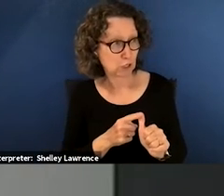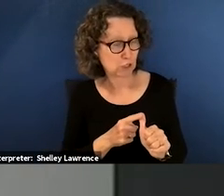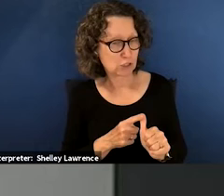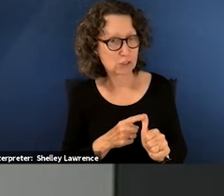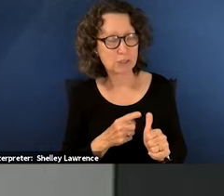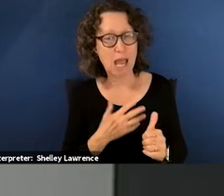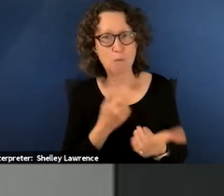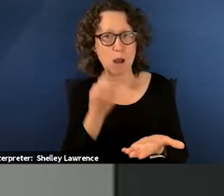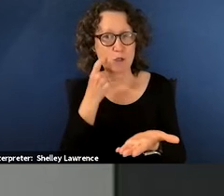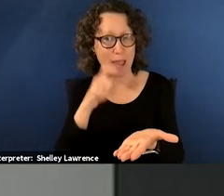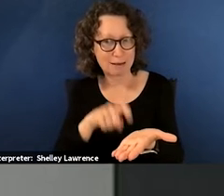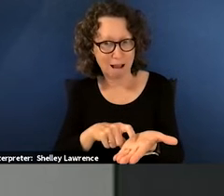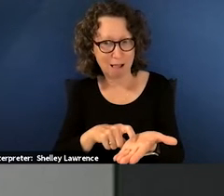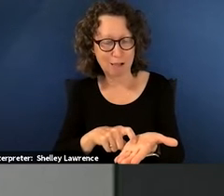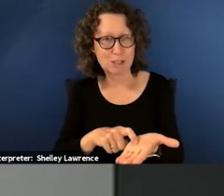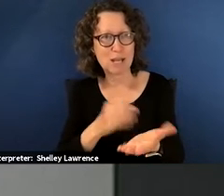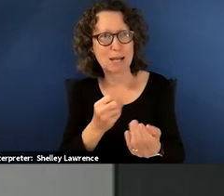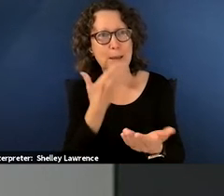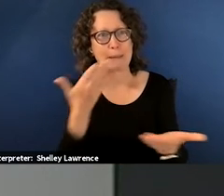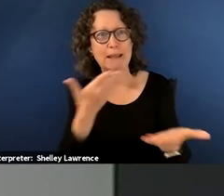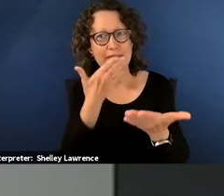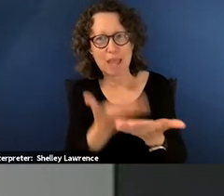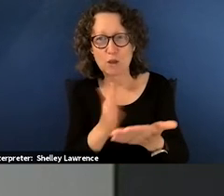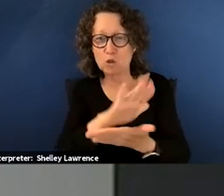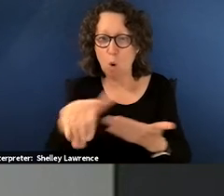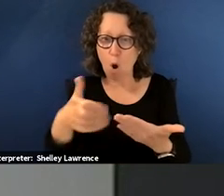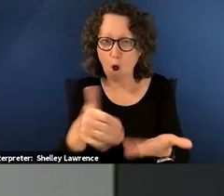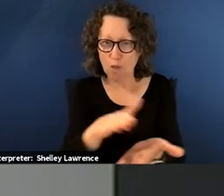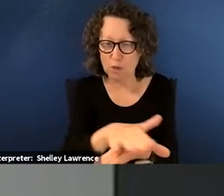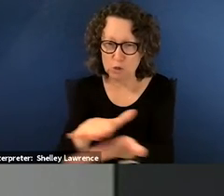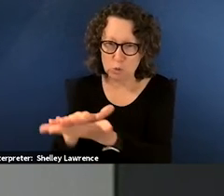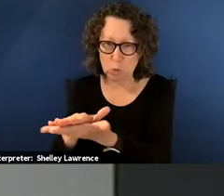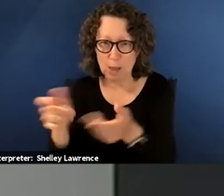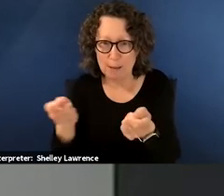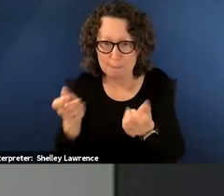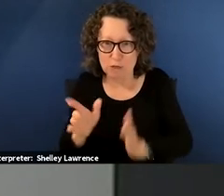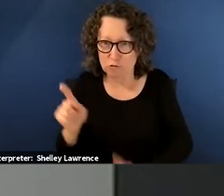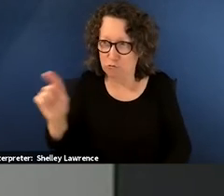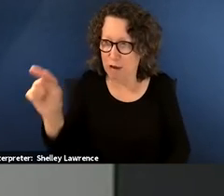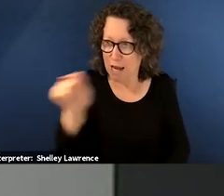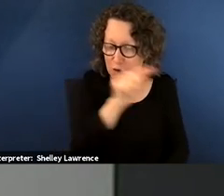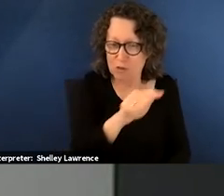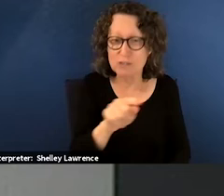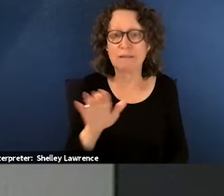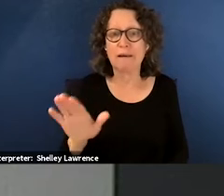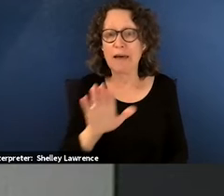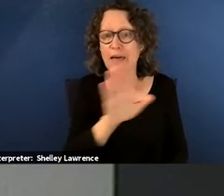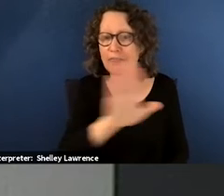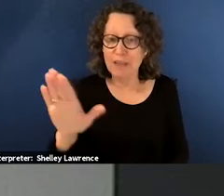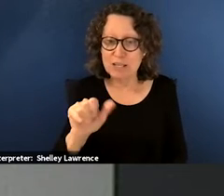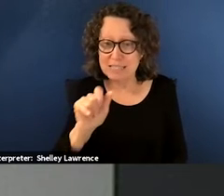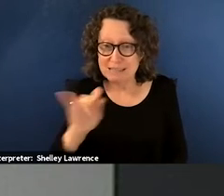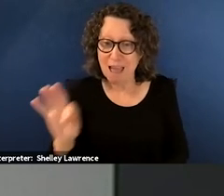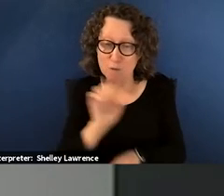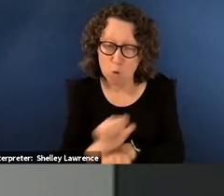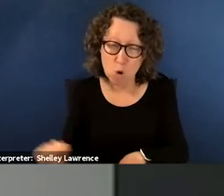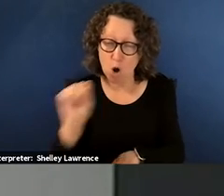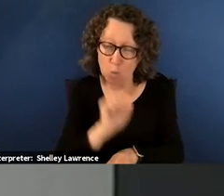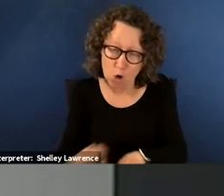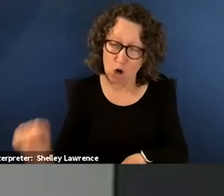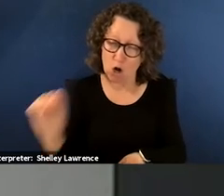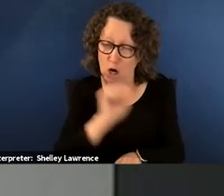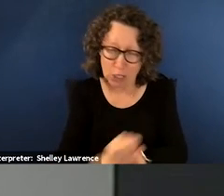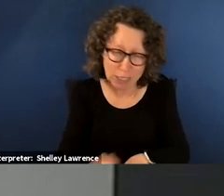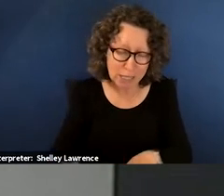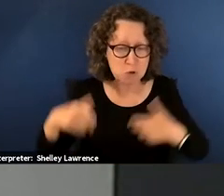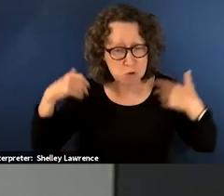nada, quiero reconocer y darle las gracias a todos los administradores y el personal de las escuelas que nos están